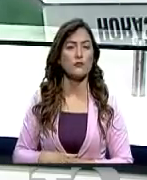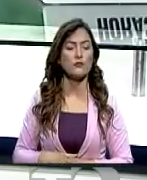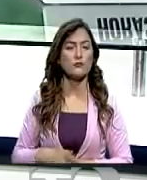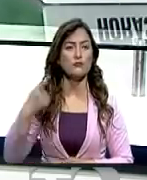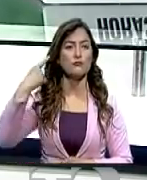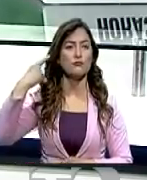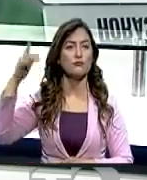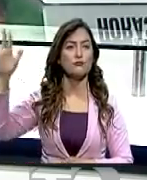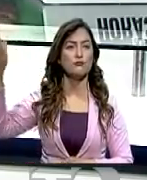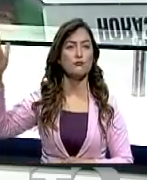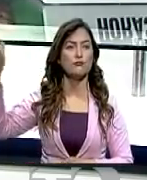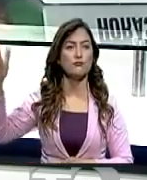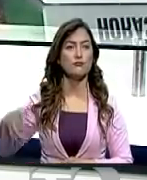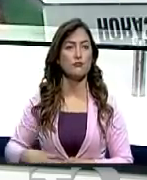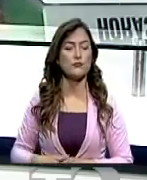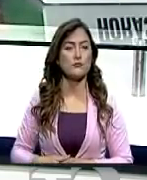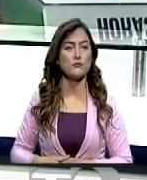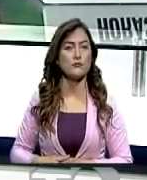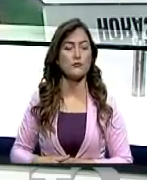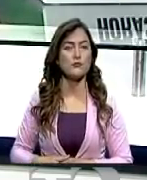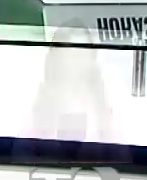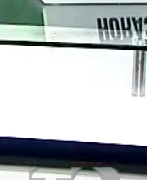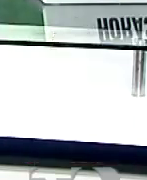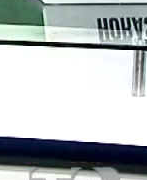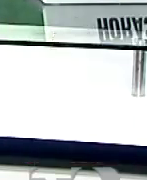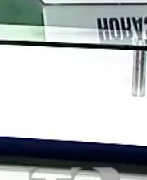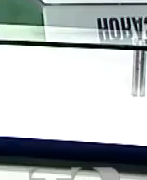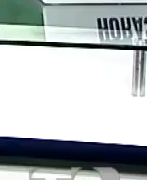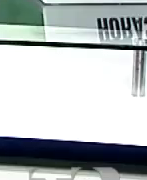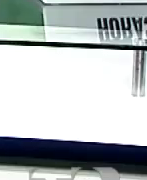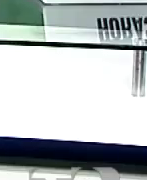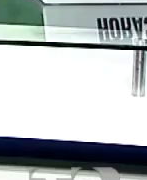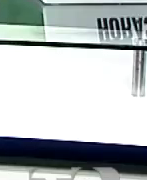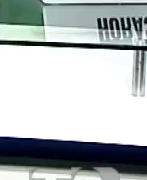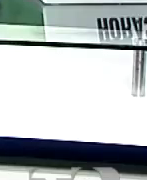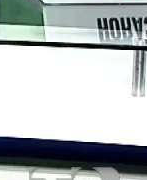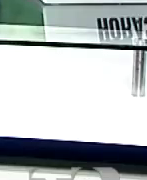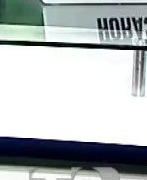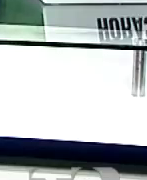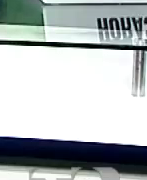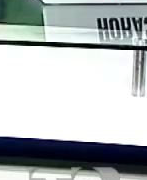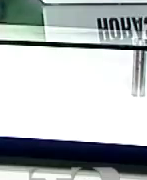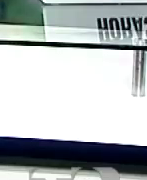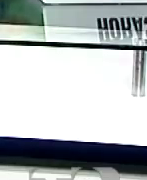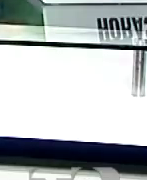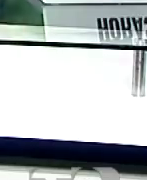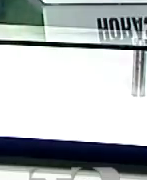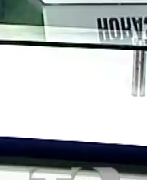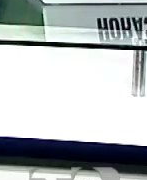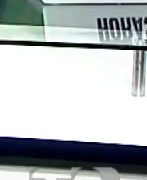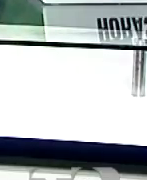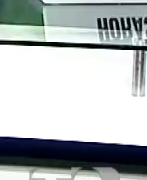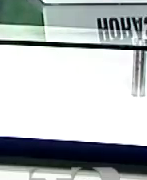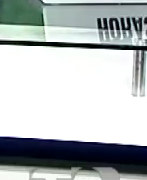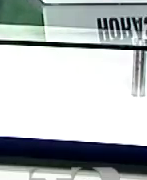nos permitan seguirnos cuidando, que sigamos siendo disciplinados. Y si usted conoce a alguien que todavía no se ha vacunado por